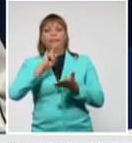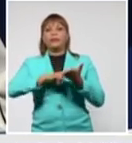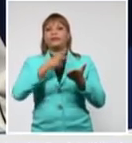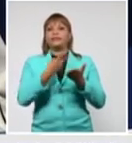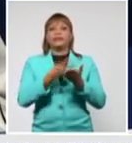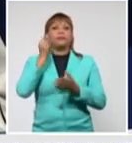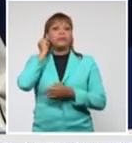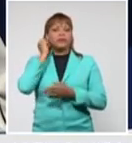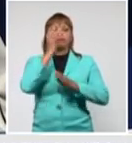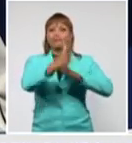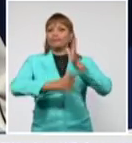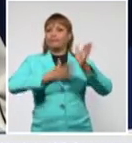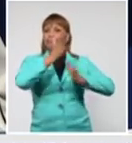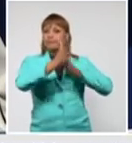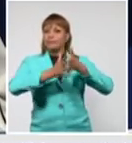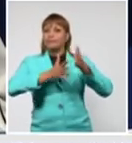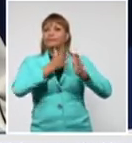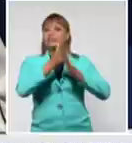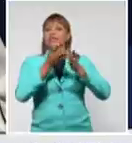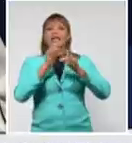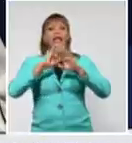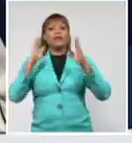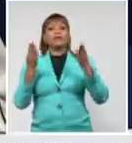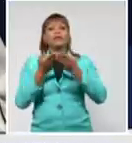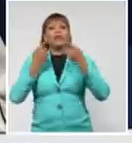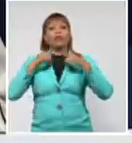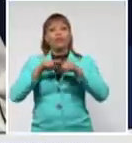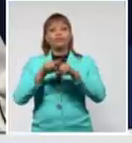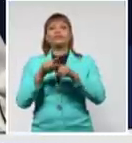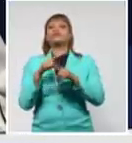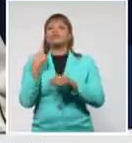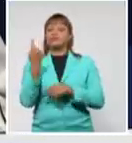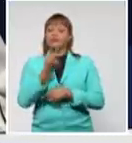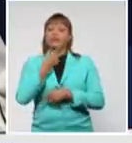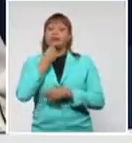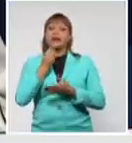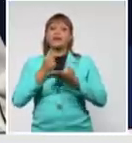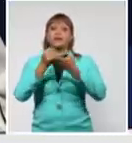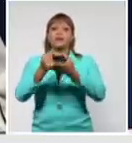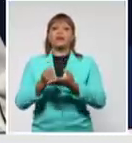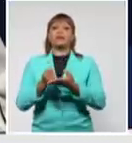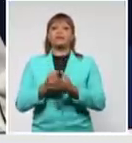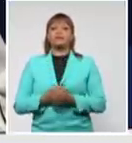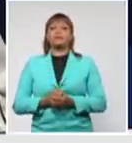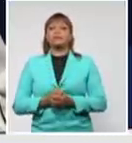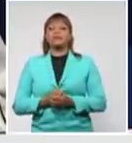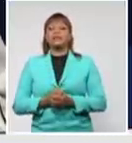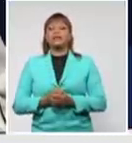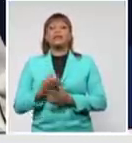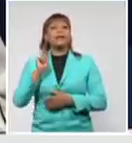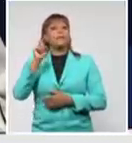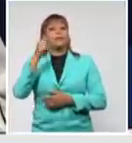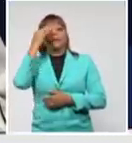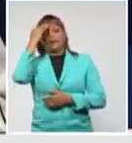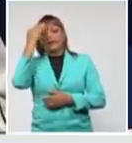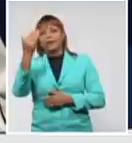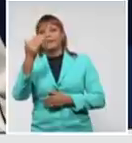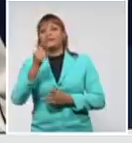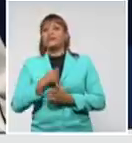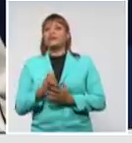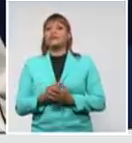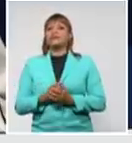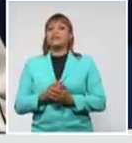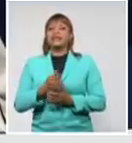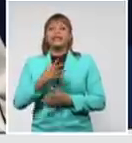señas que nos han acompañado y han hecho posible esto. Por último, agradecer las muestras de afecto